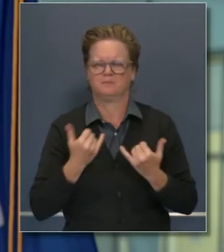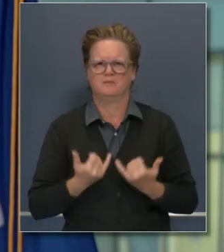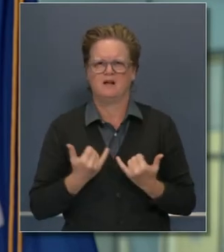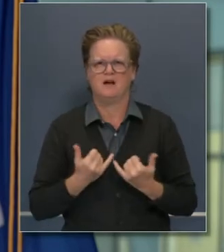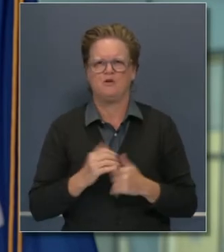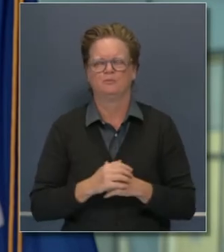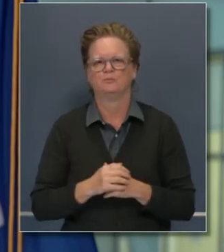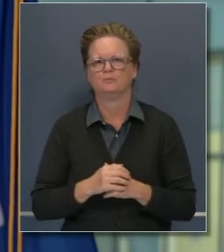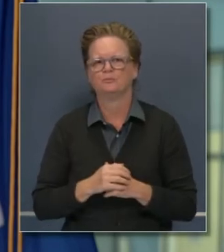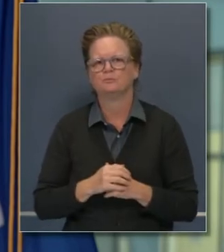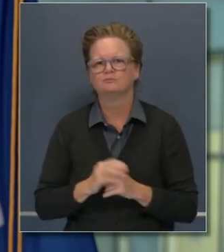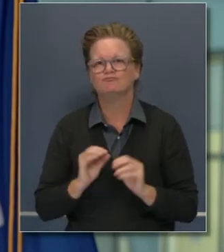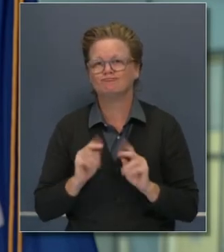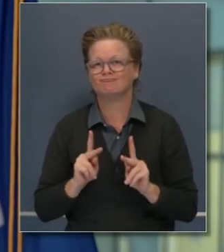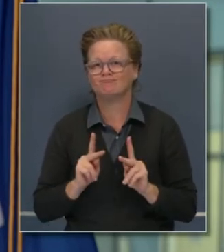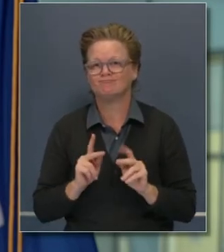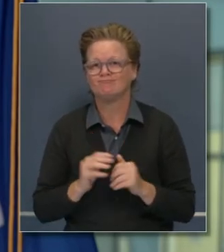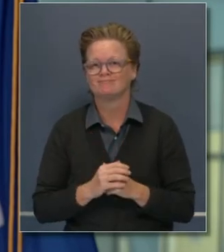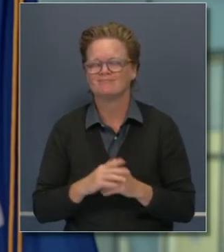Gracias.